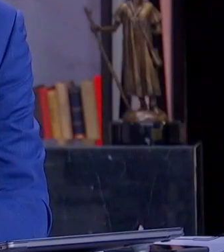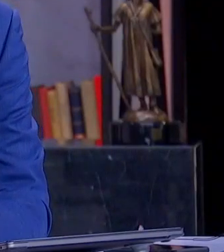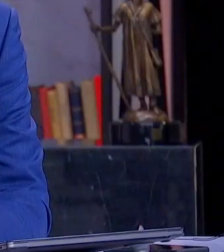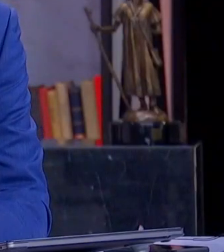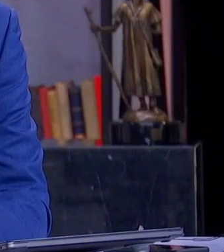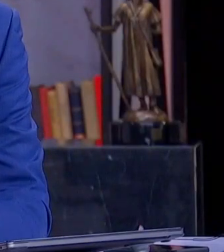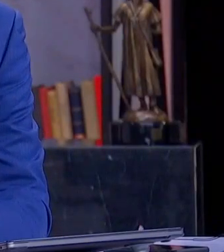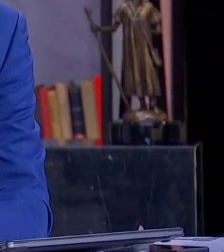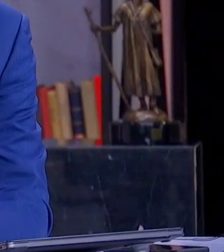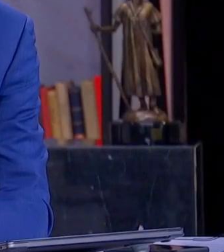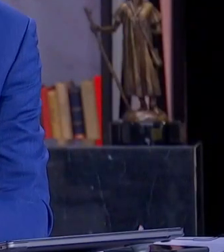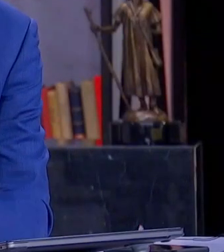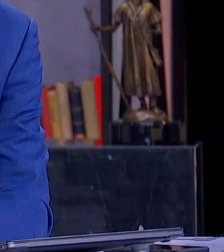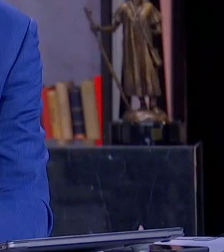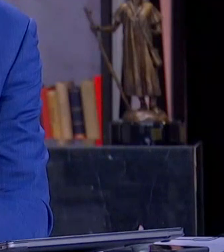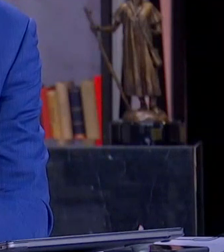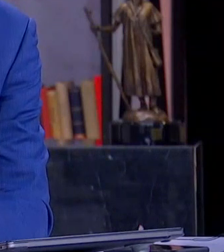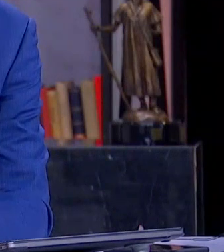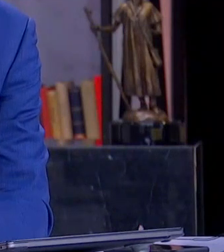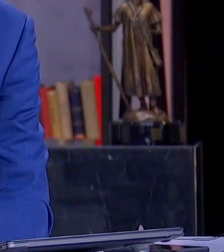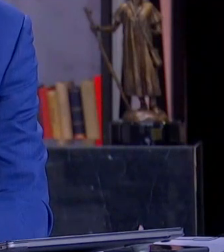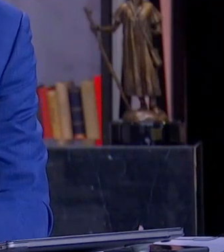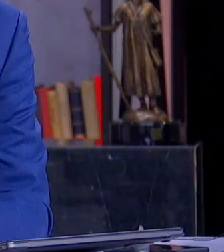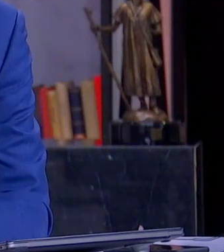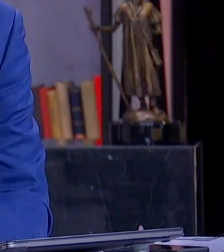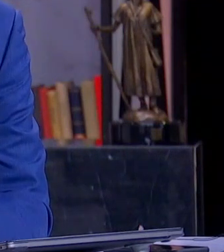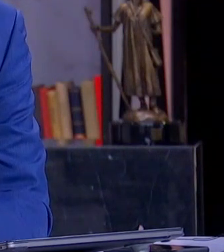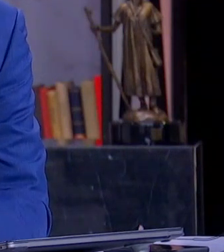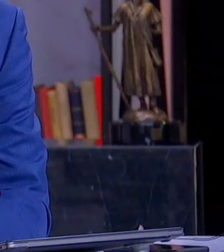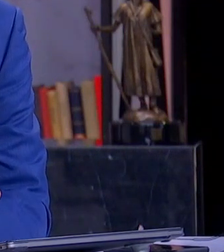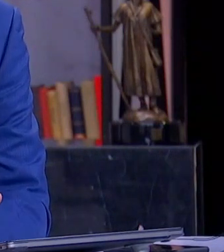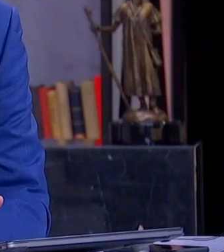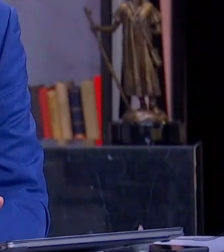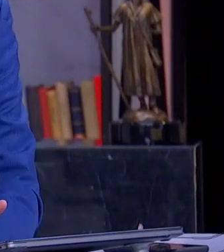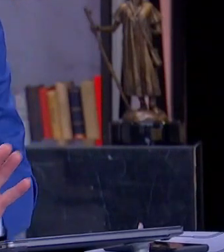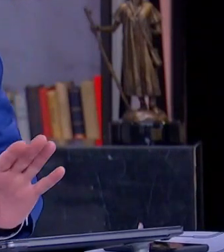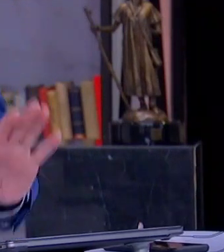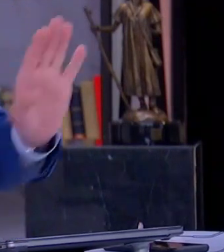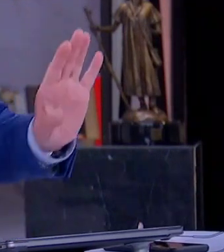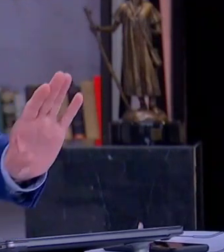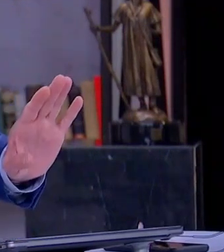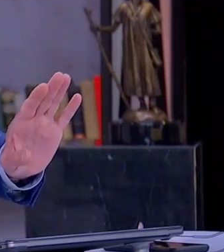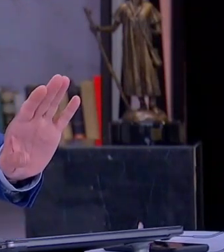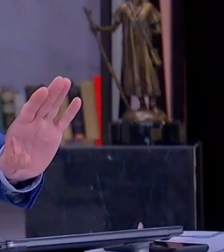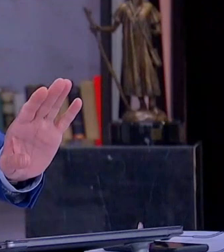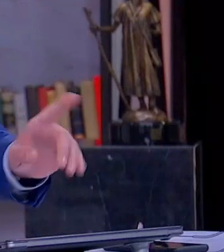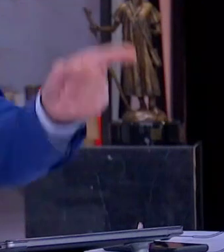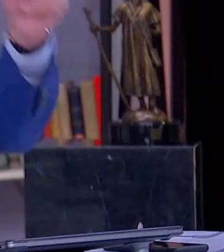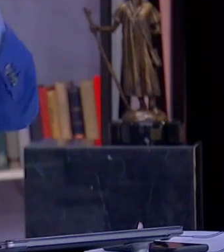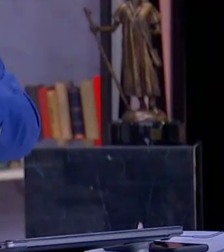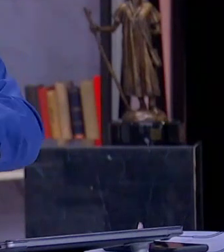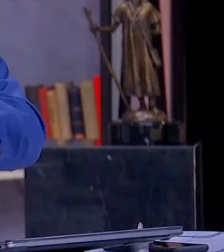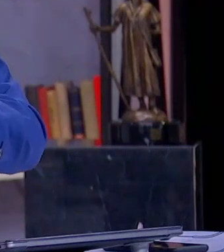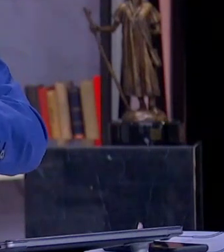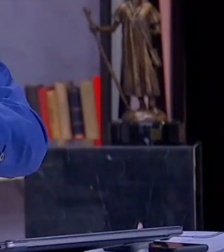nadie le preguntó, si va a sostener en su cargo a Francisco Garduño, el director del Instituto Nacional de Migración, nada más. Pero